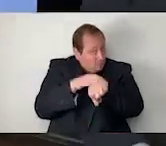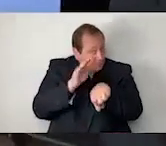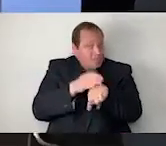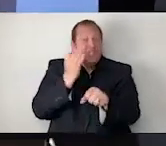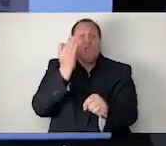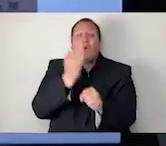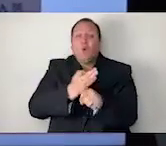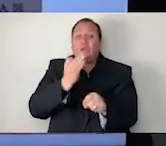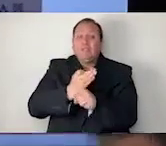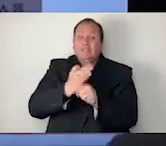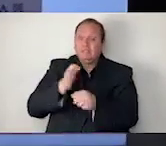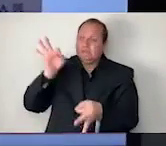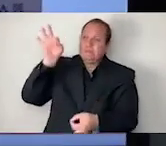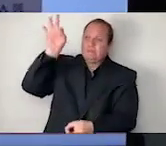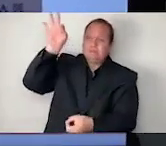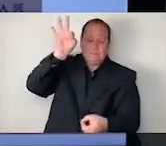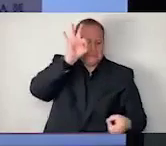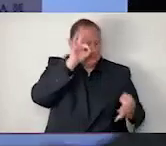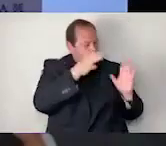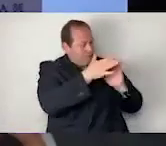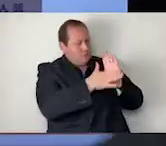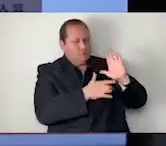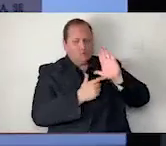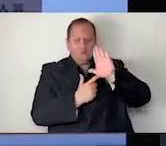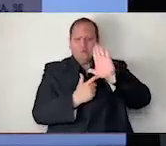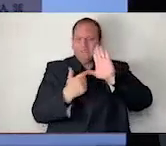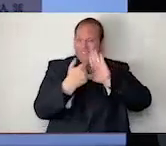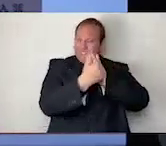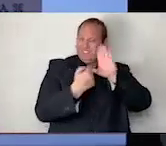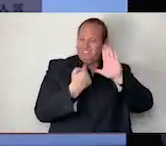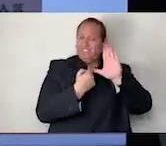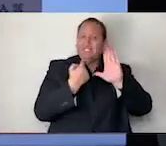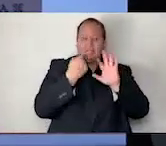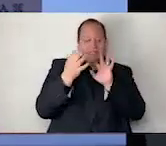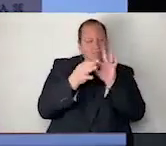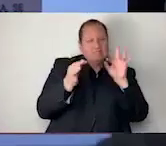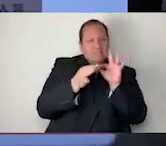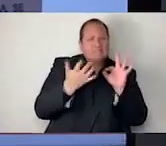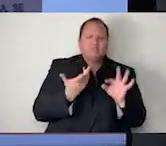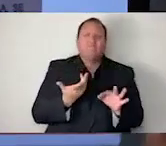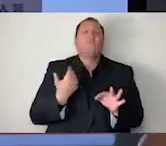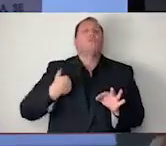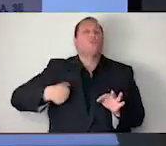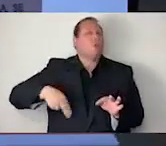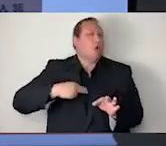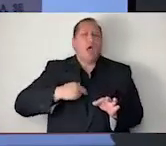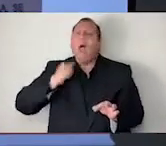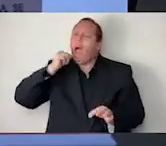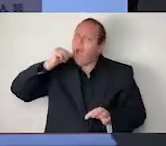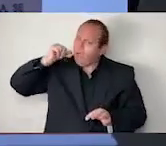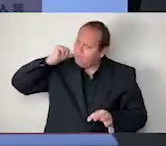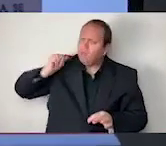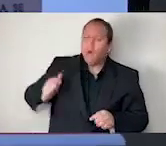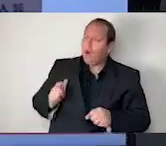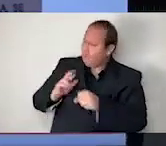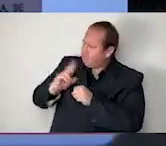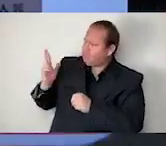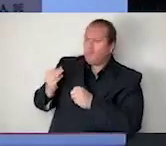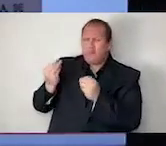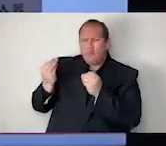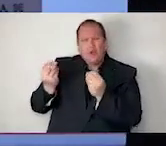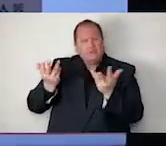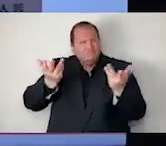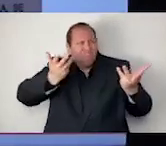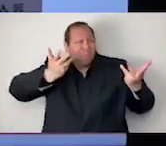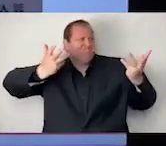cofepris si estamos realizando el día de ayer gobernador con una actividad muy intensa concluimos pasadita a las 11 de la noche pero